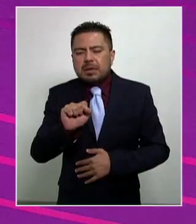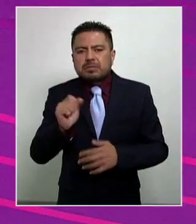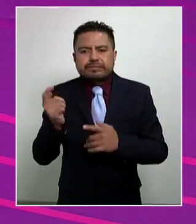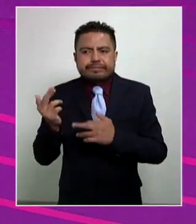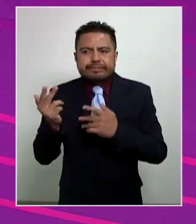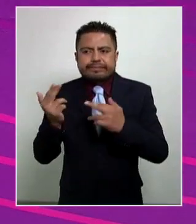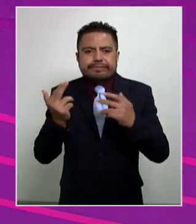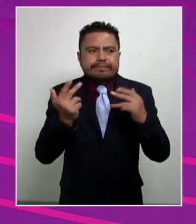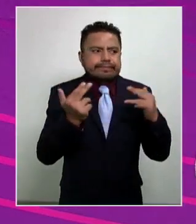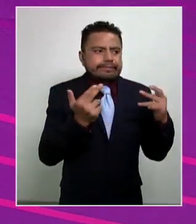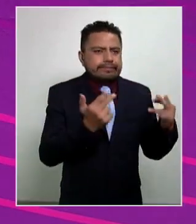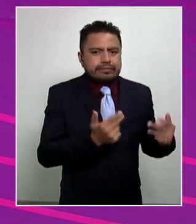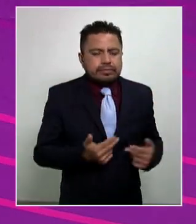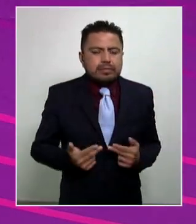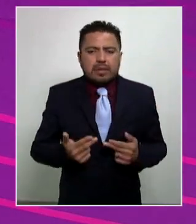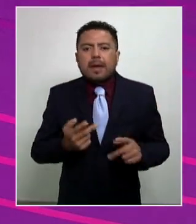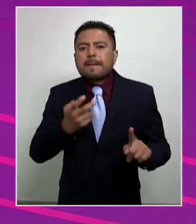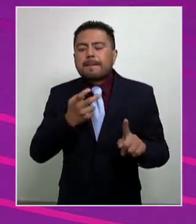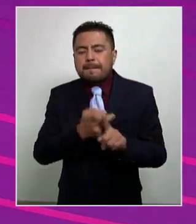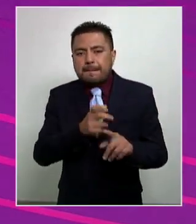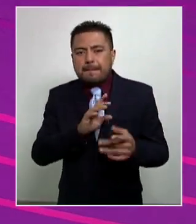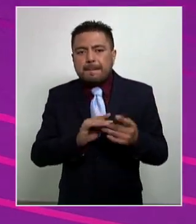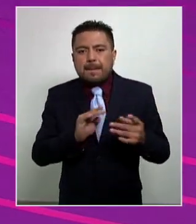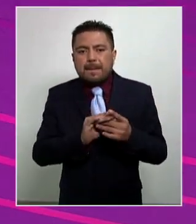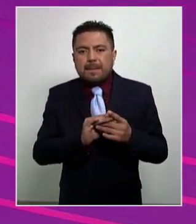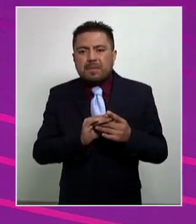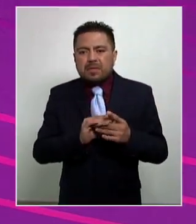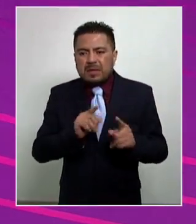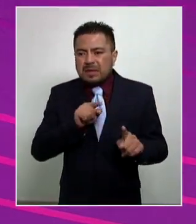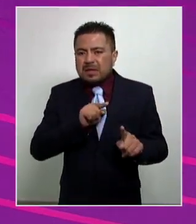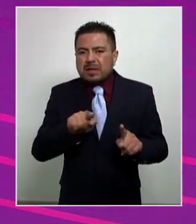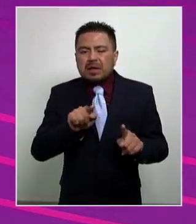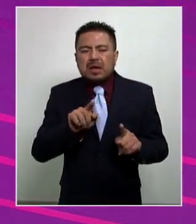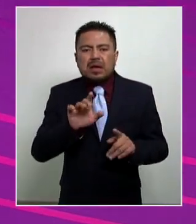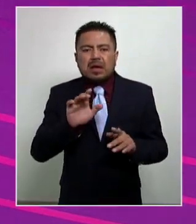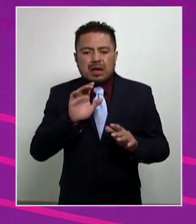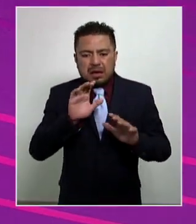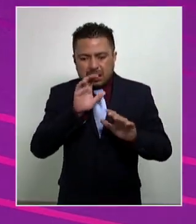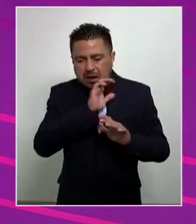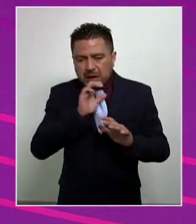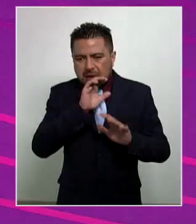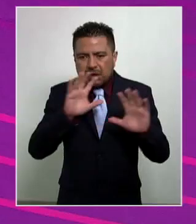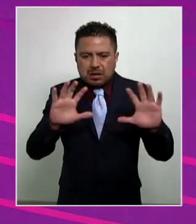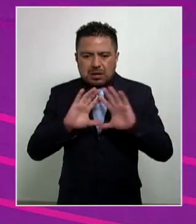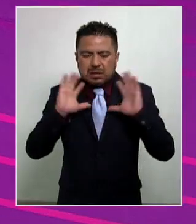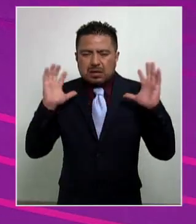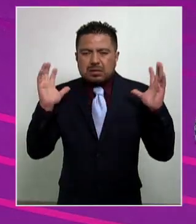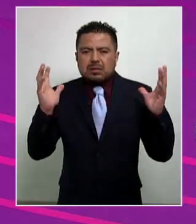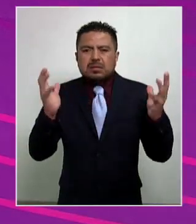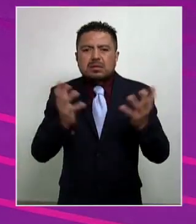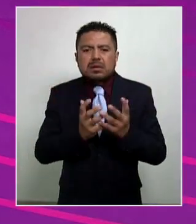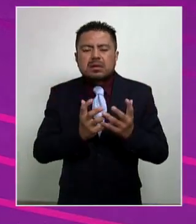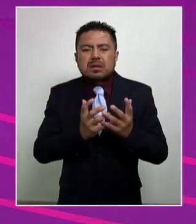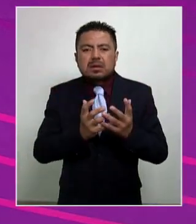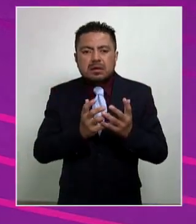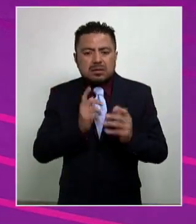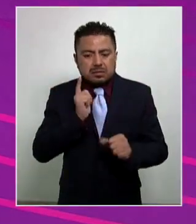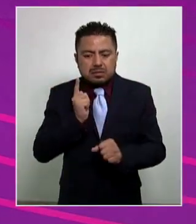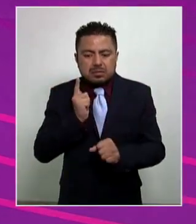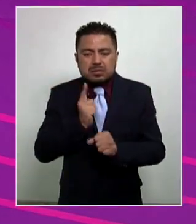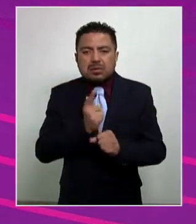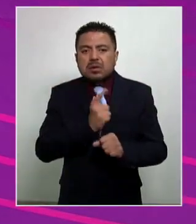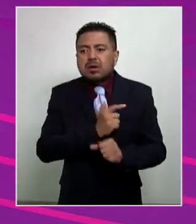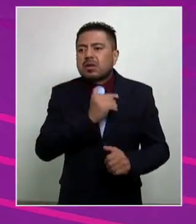destruido Bahamas. Es decir, que por del calentamiento del medio ambiente vamos a estar encontrándonos